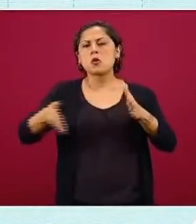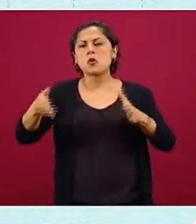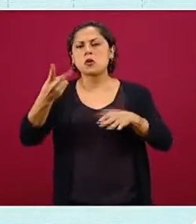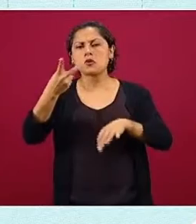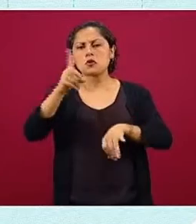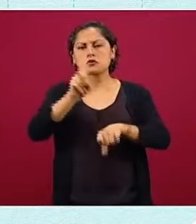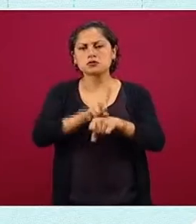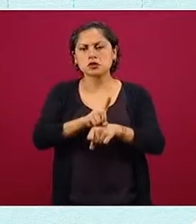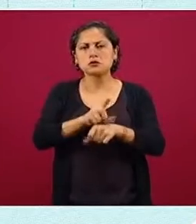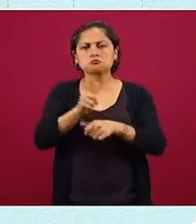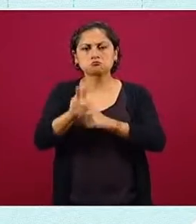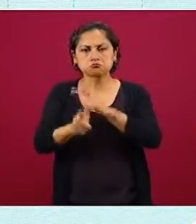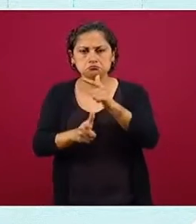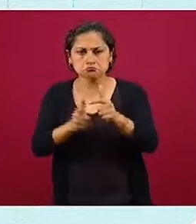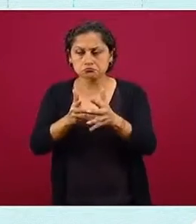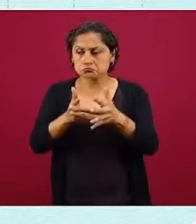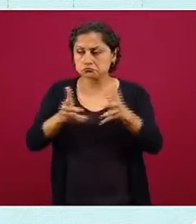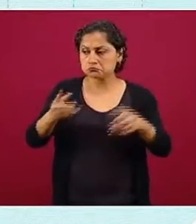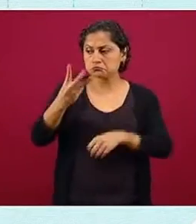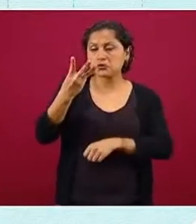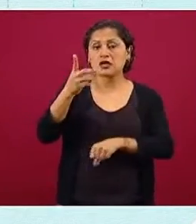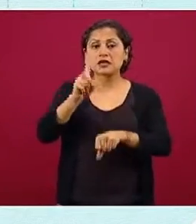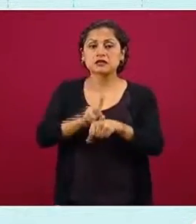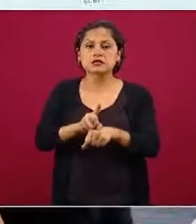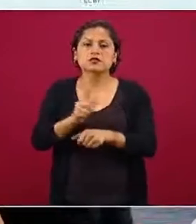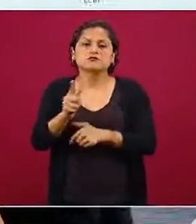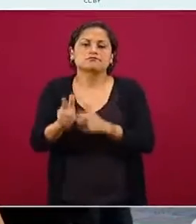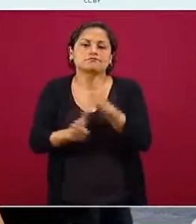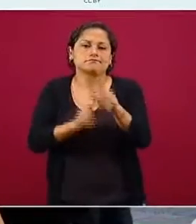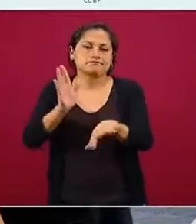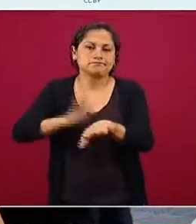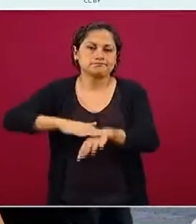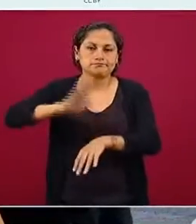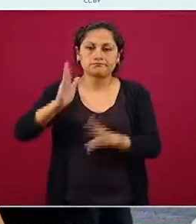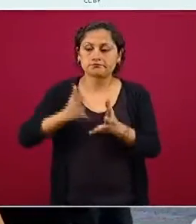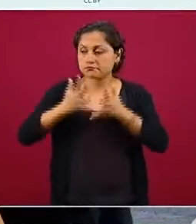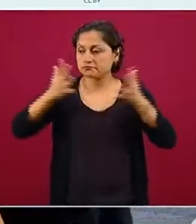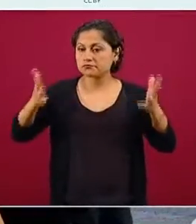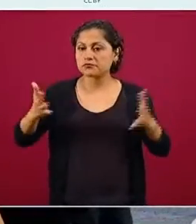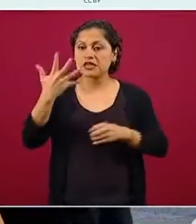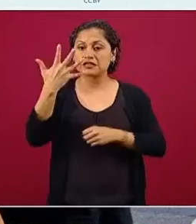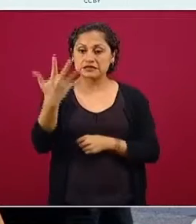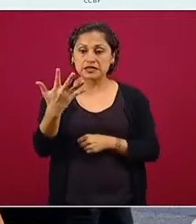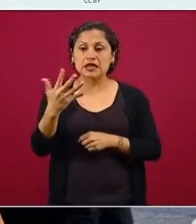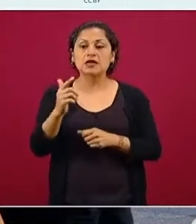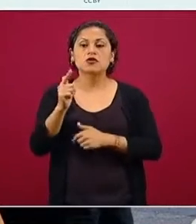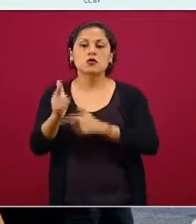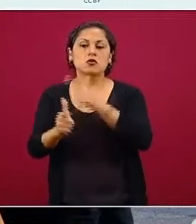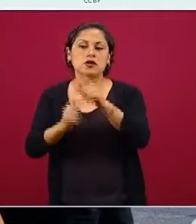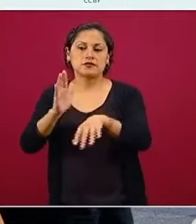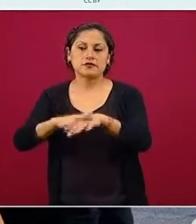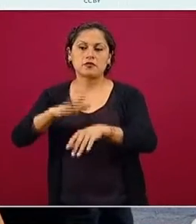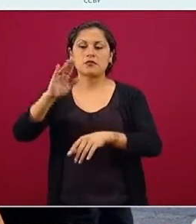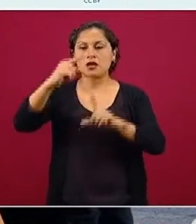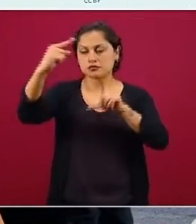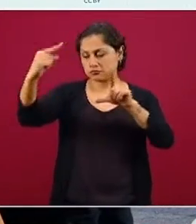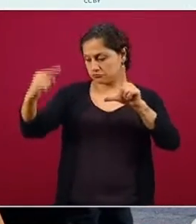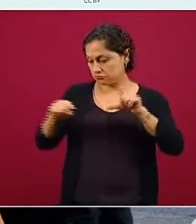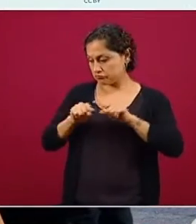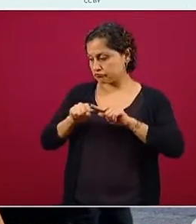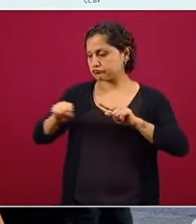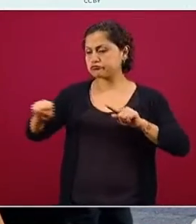3 días, cada 5 días, cada 10 días, y aquí no está representada, pero seguramente habría una como por